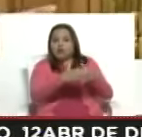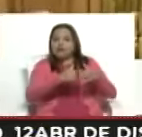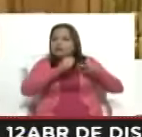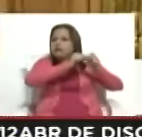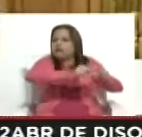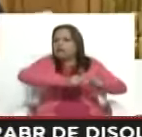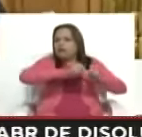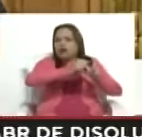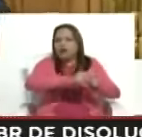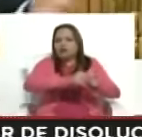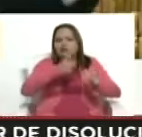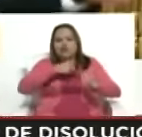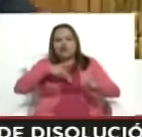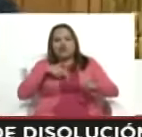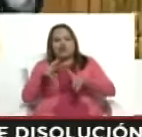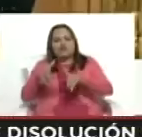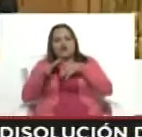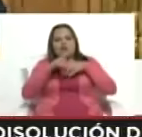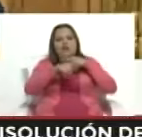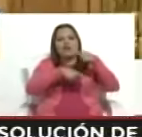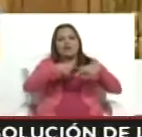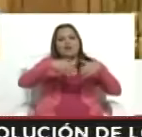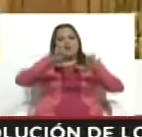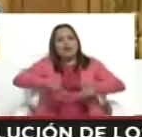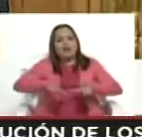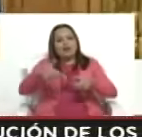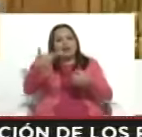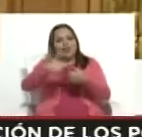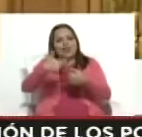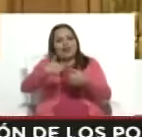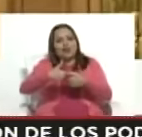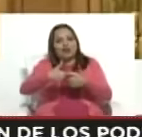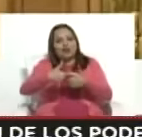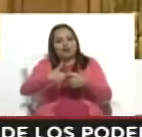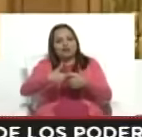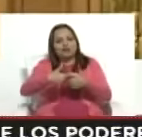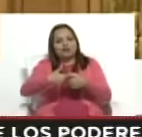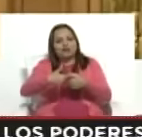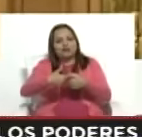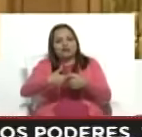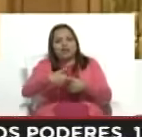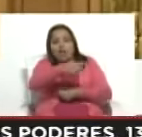paro petrolero, derrotados, vencidos.